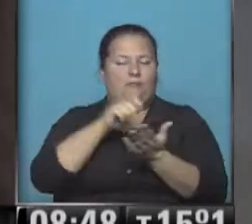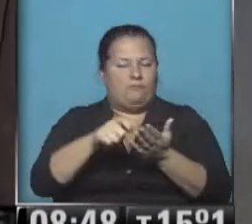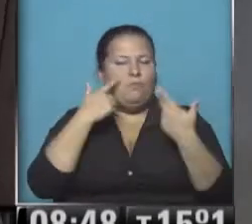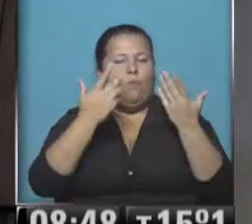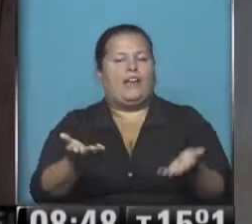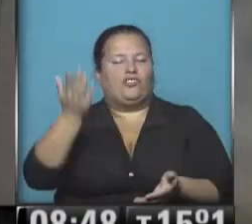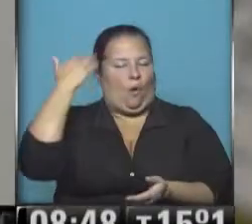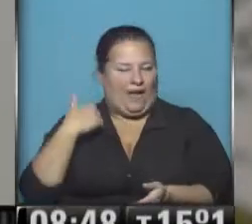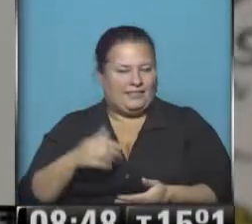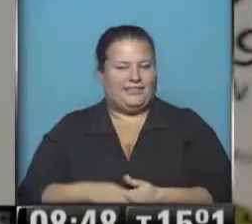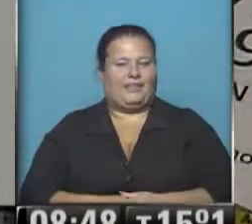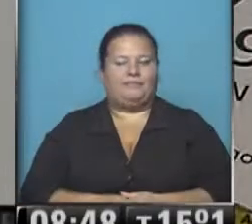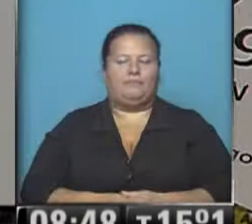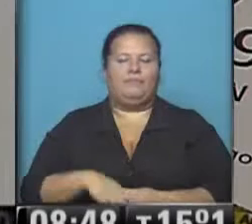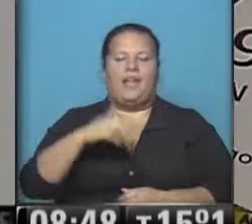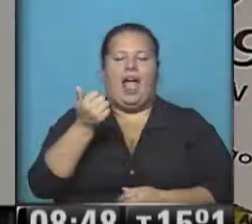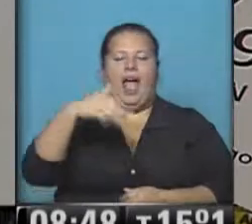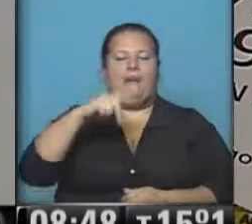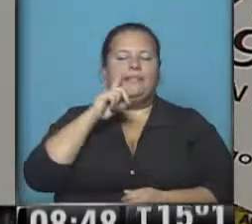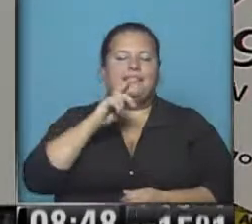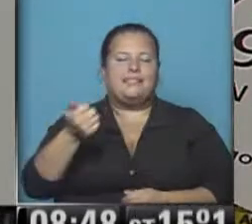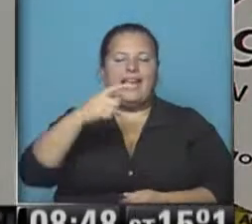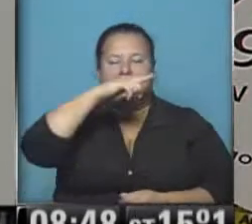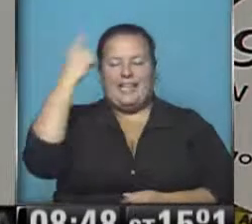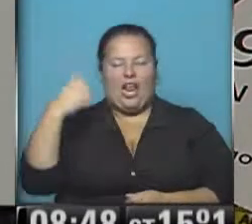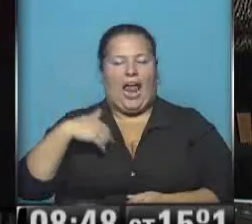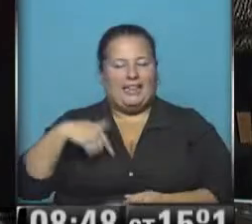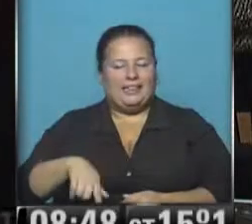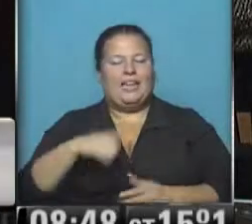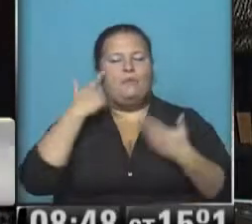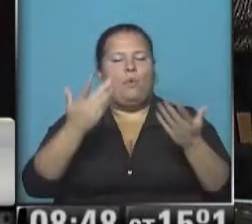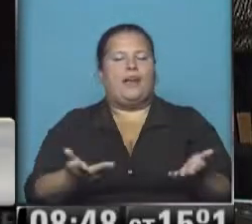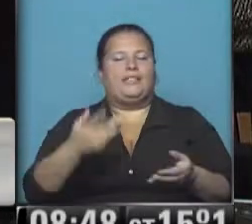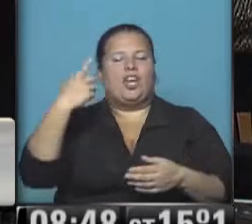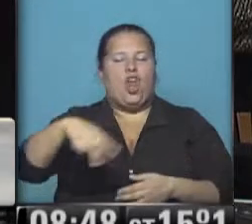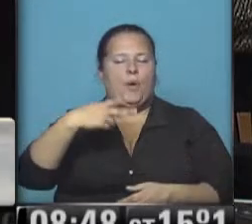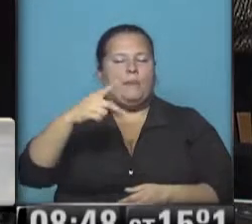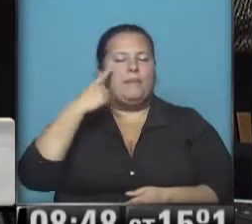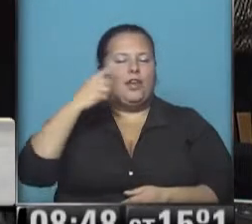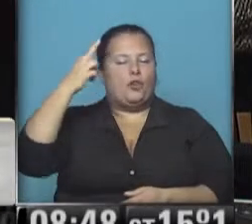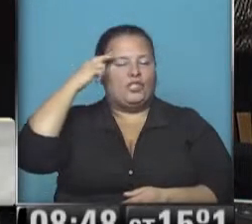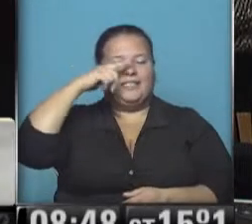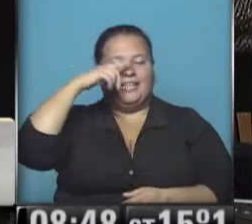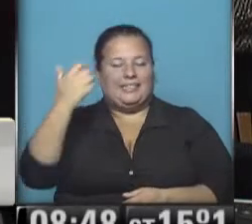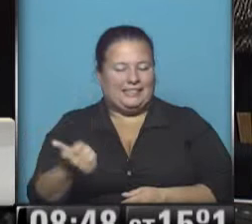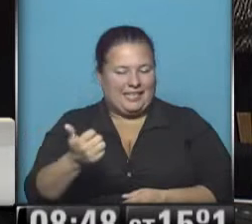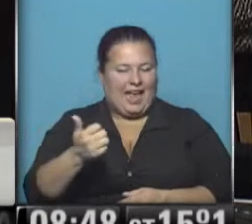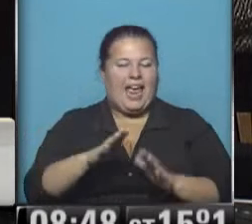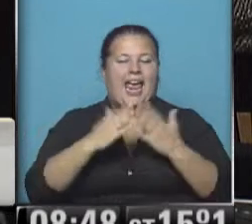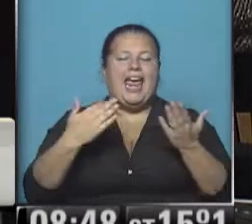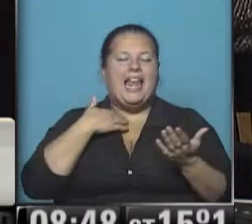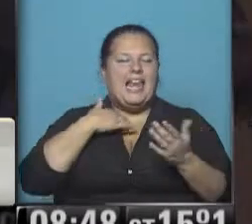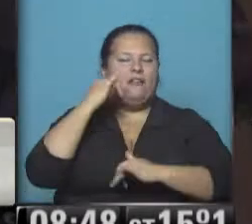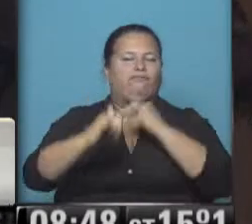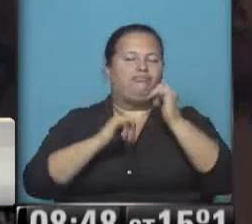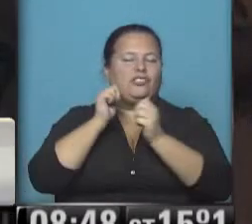una jornada ser amnistía internacional argentina participó de la presentación de noviembre de 1976 el libro que recopila